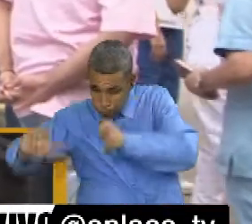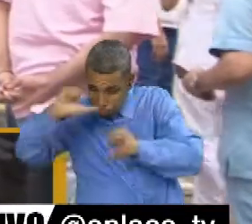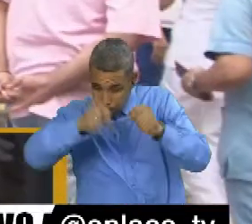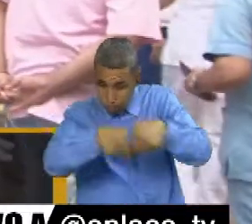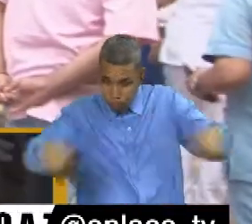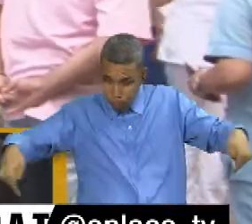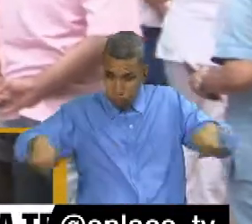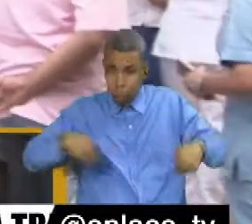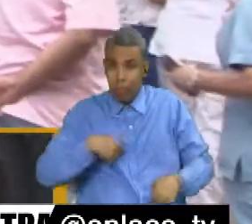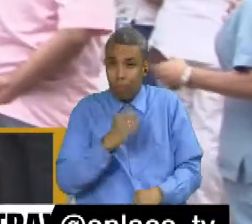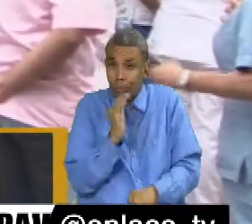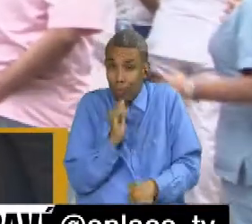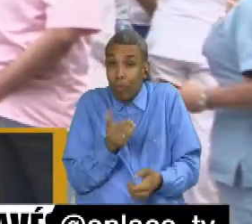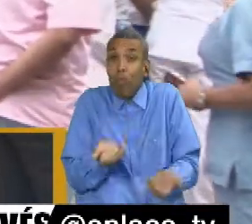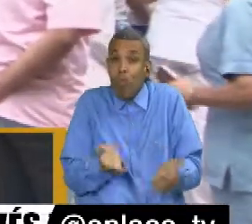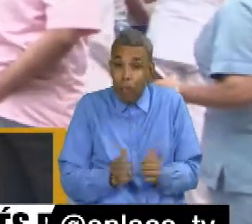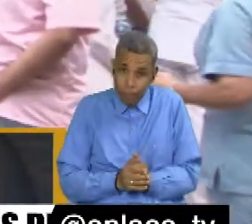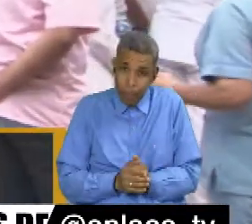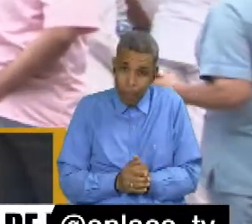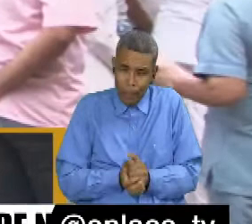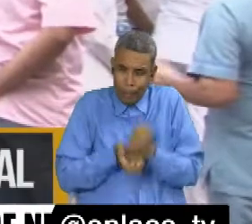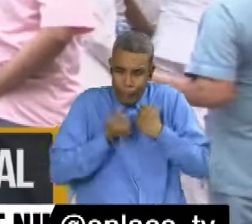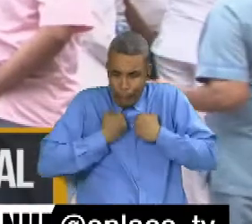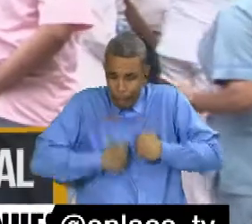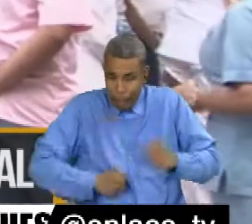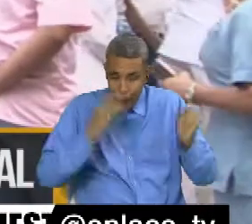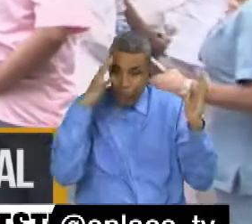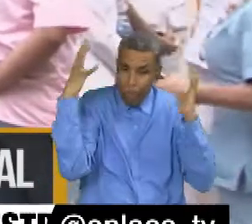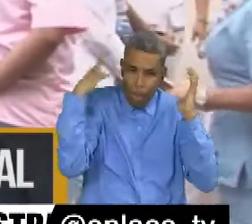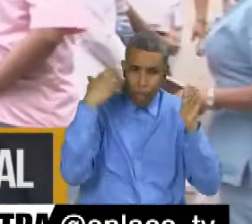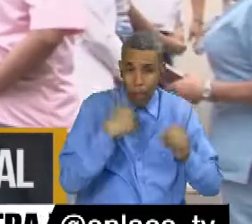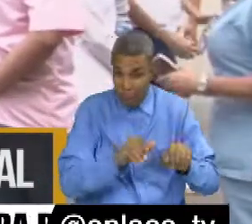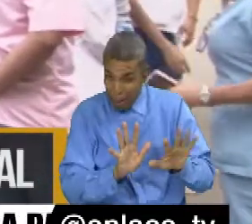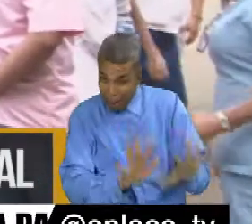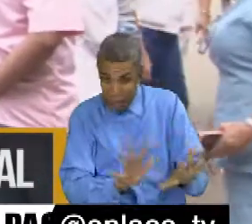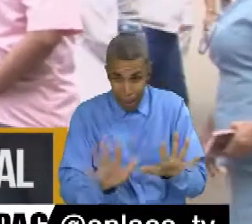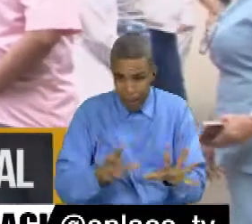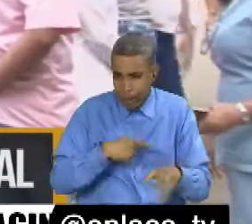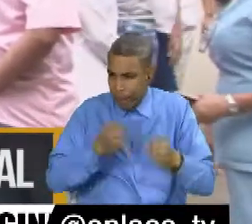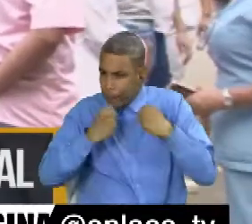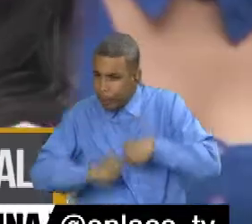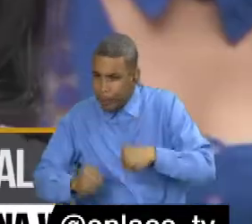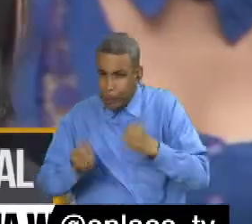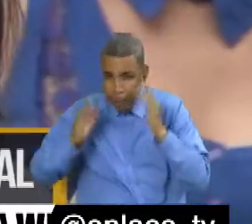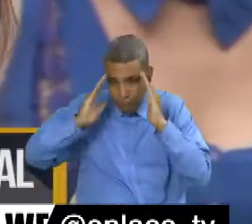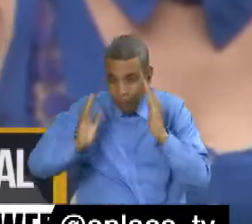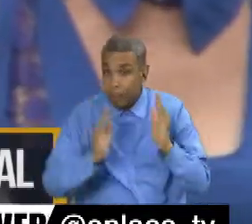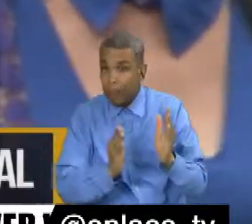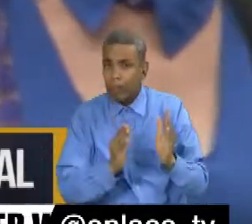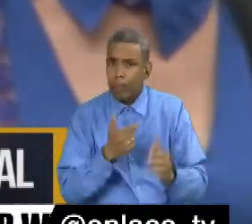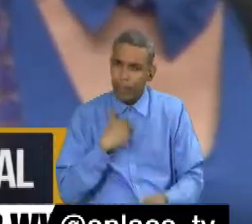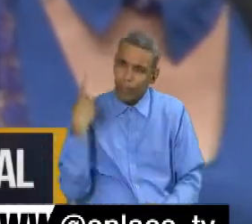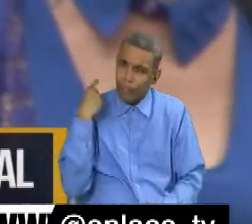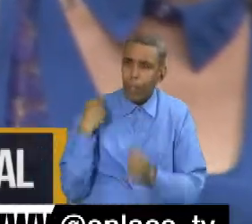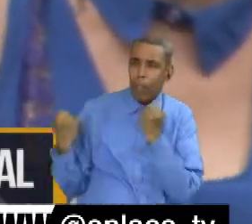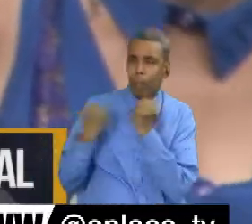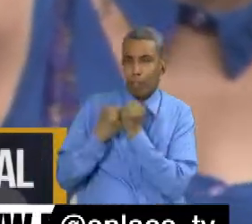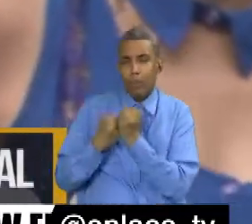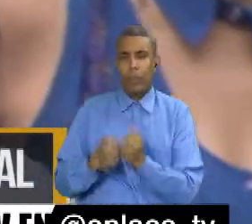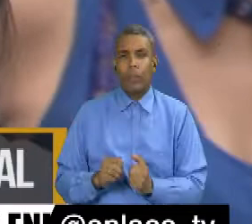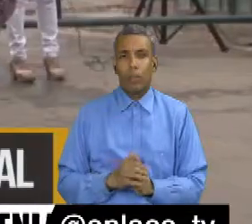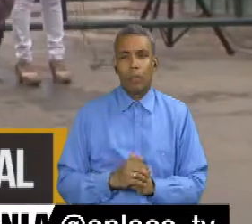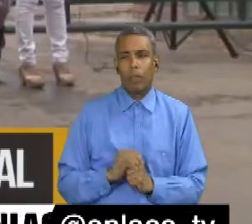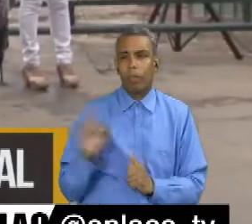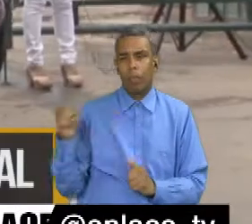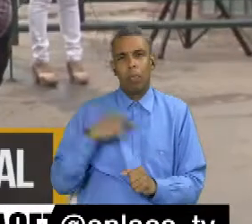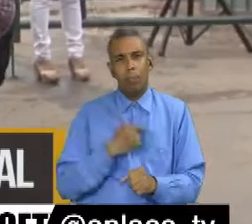estado brindando el servicio, hemos estado respondiéndole a la gente con lo que necesitan. Se espera que la entidad oficial de salud